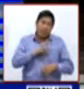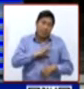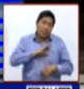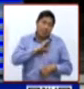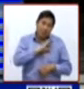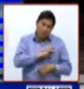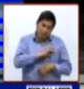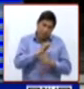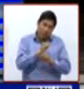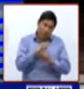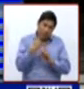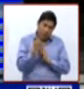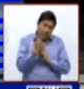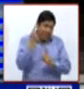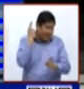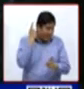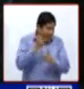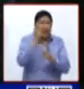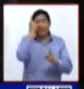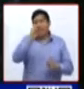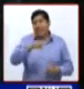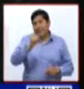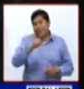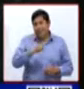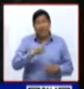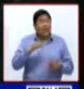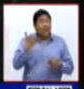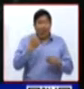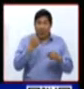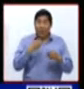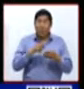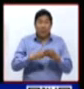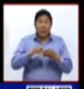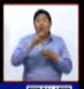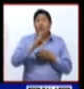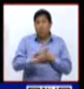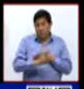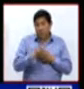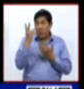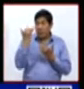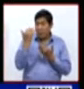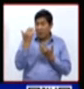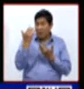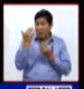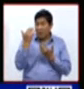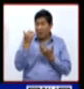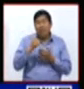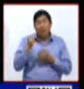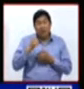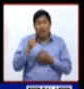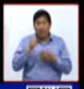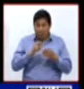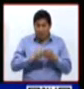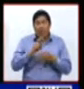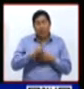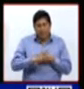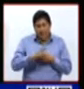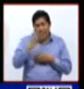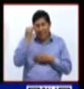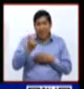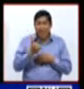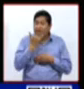comportamiento ambiental también. Exactamente, ¿no? Exactamente. Vamos a tener otra en noviembre, así es que habrá que esperar. Bueno, yo voy a esperar en noviembre. Sí,